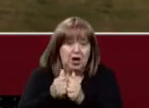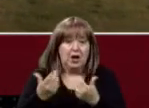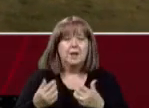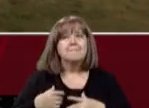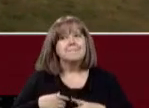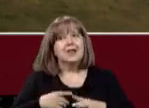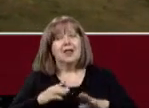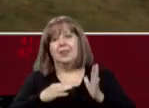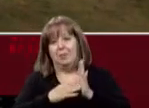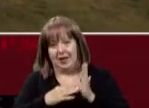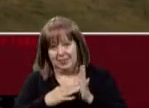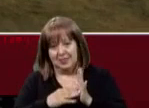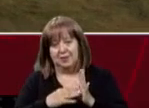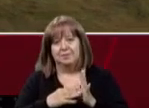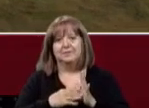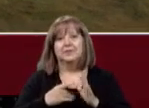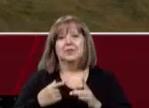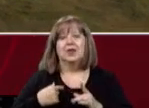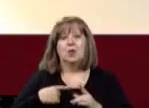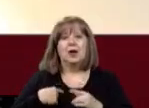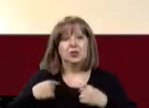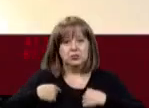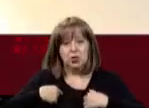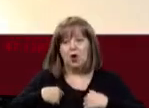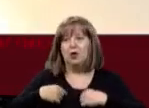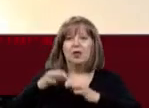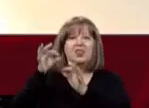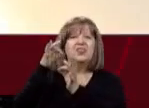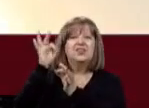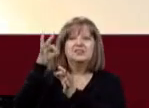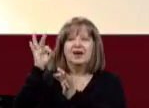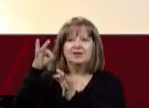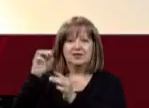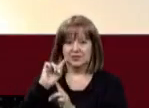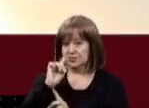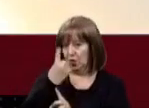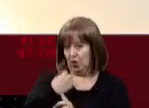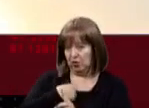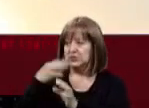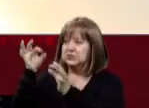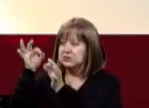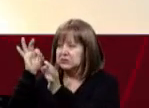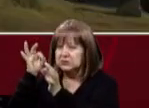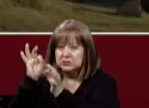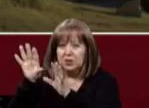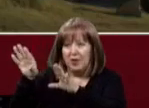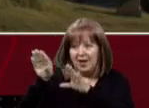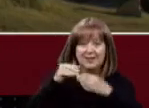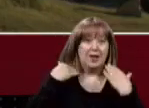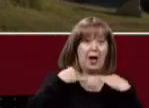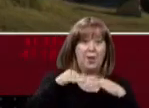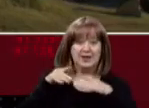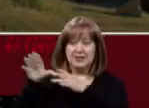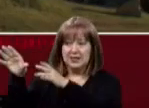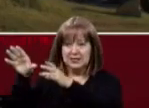que son las más complejas, que llevan más detalle, trabajo solo. Lo que sería la reconstrucción de la